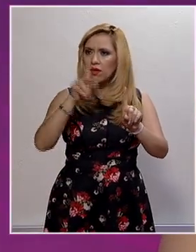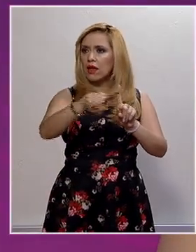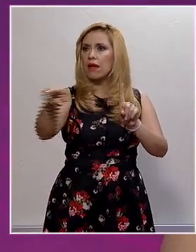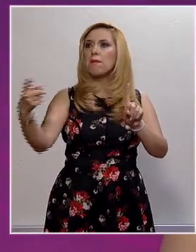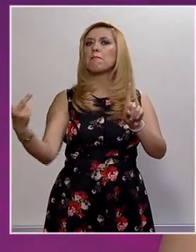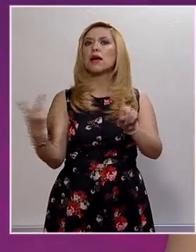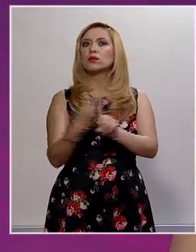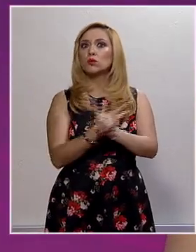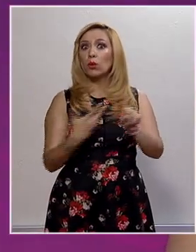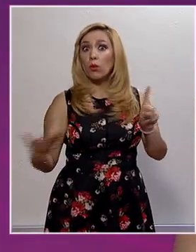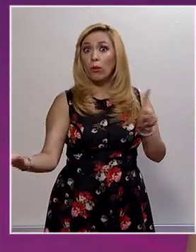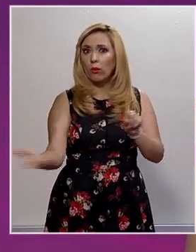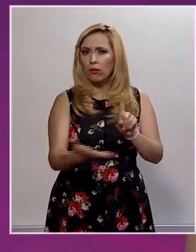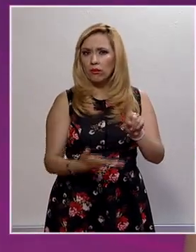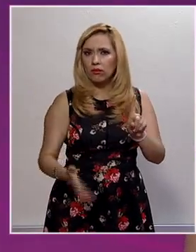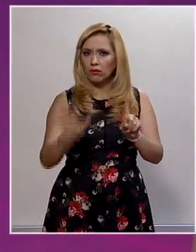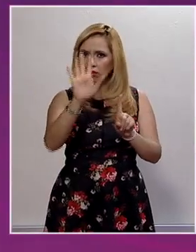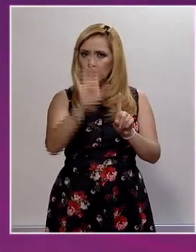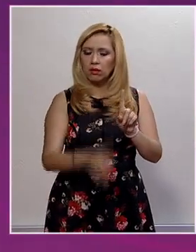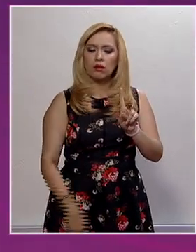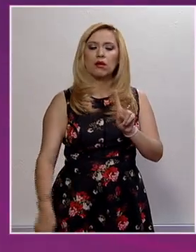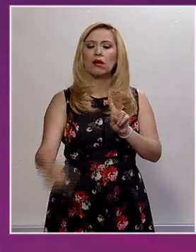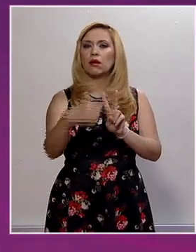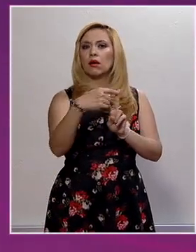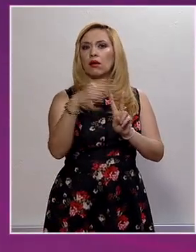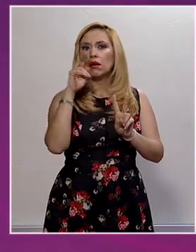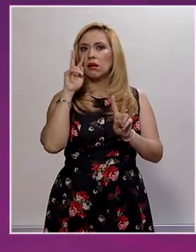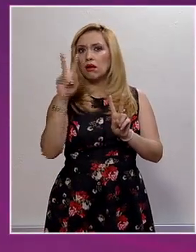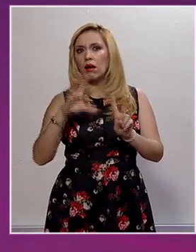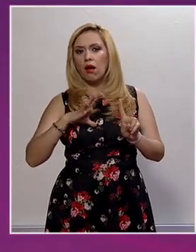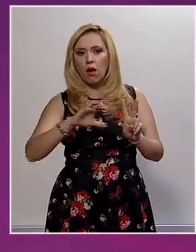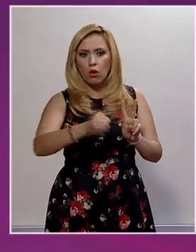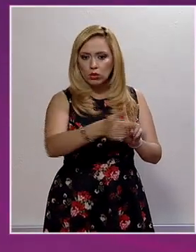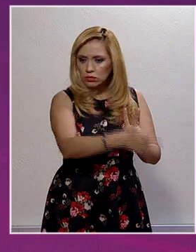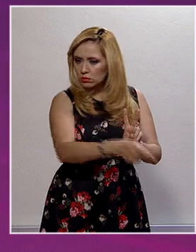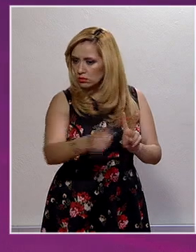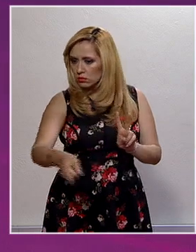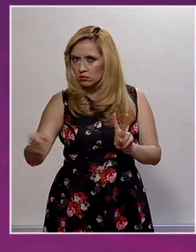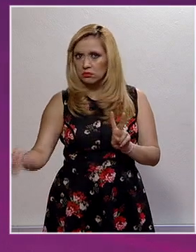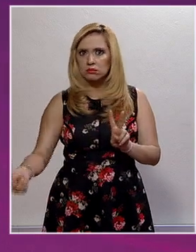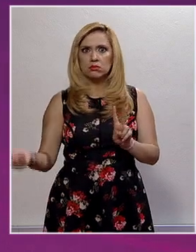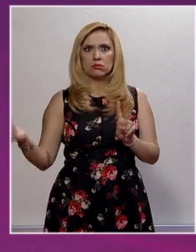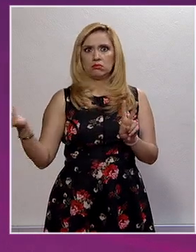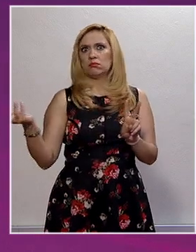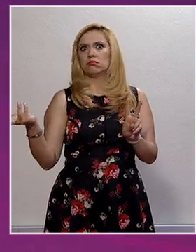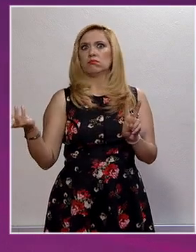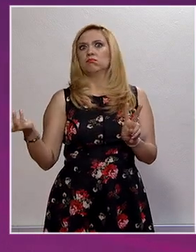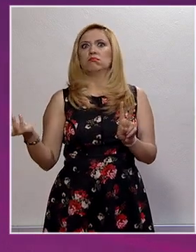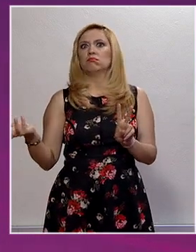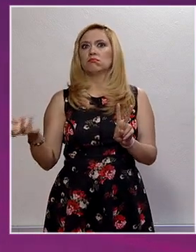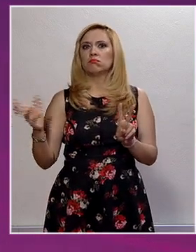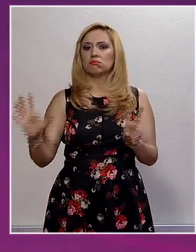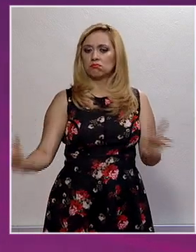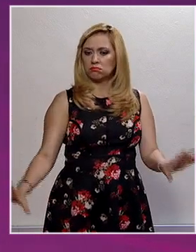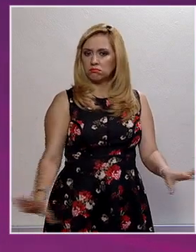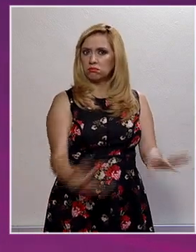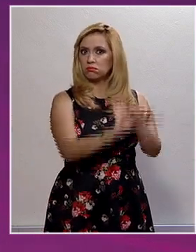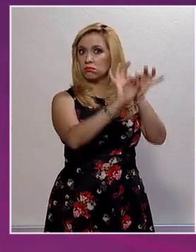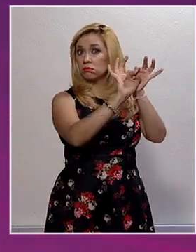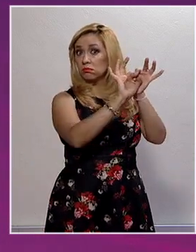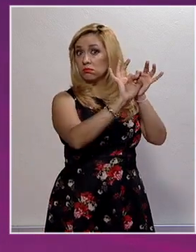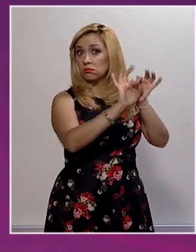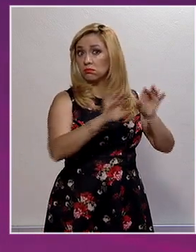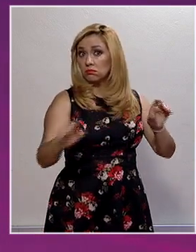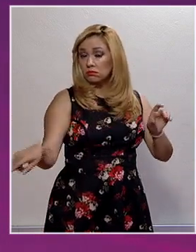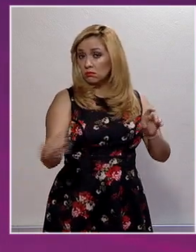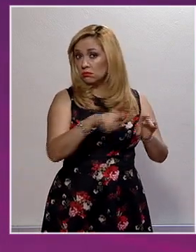general, vincular lo que sucedió, en ese caso habían otros cuerpos ahí, que no se hizo un enlace entre, quizás